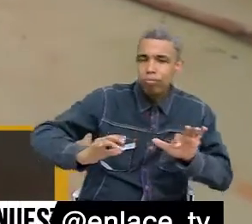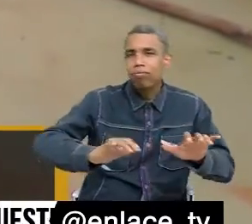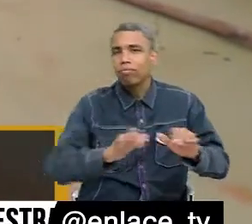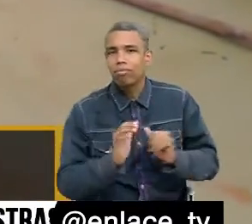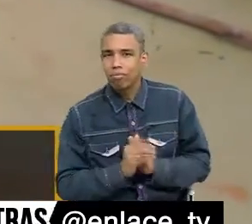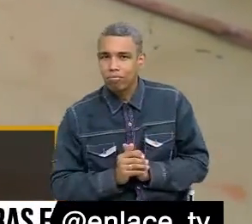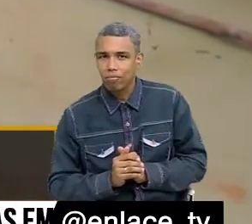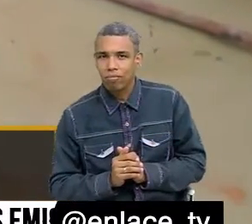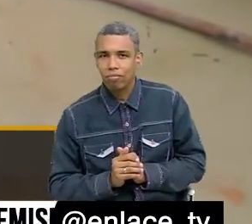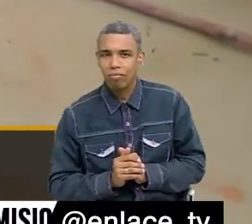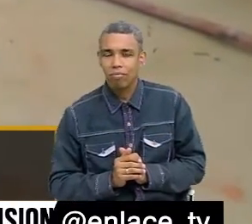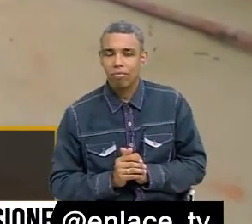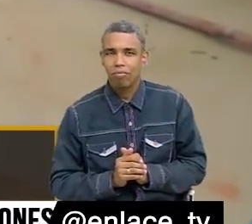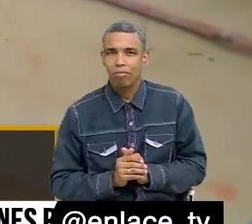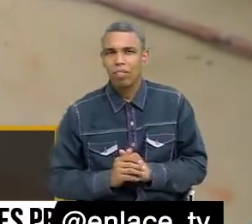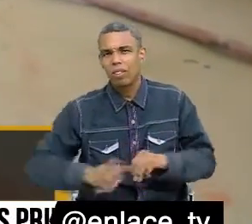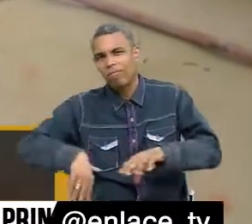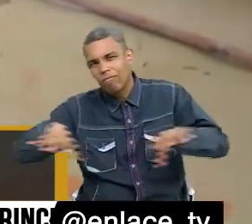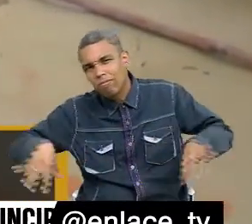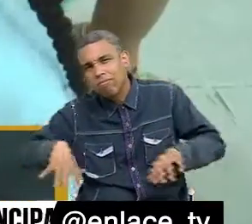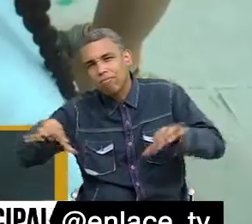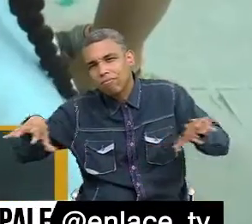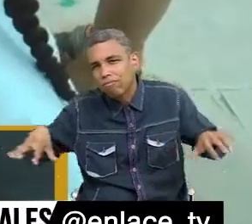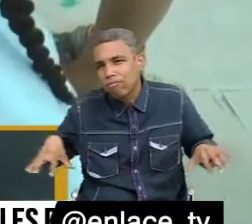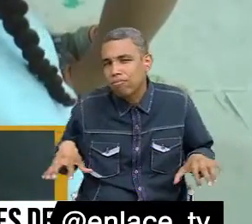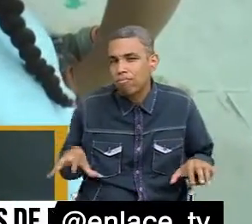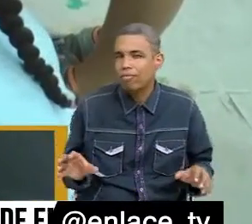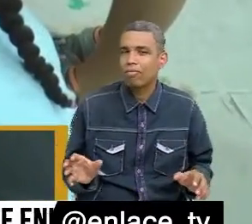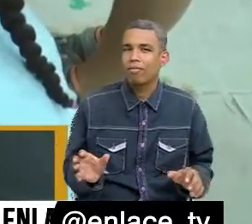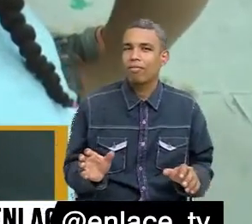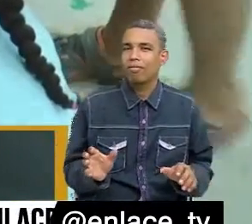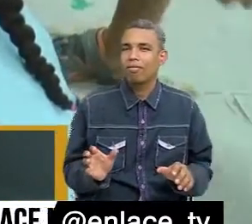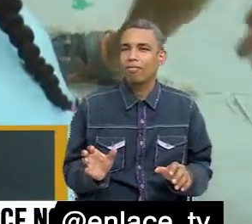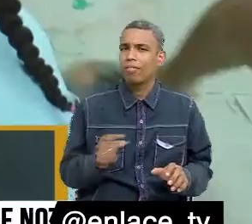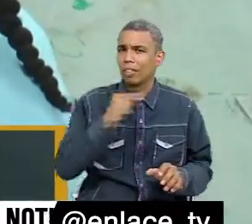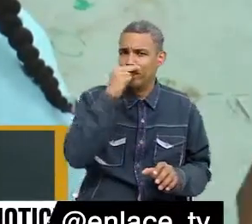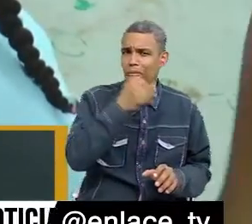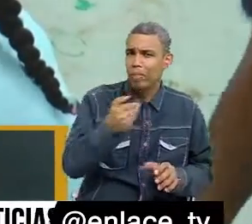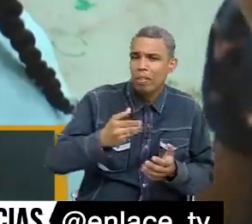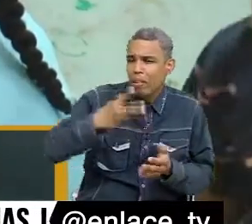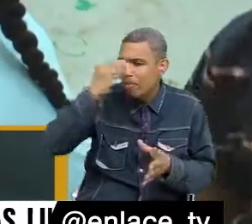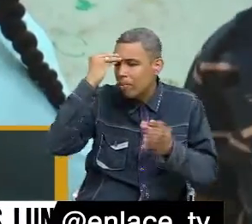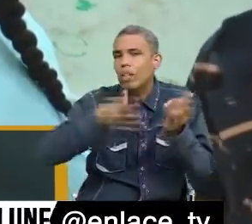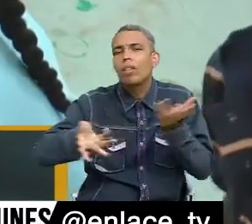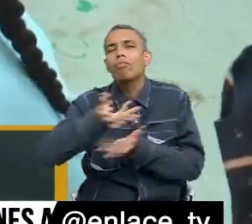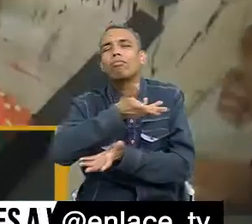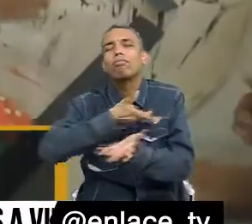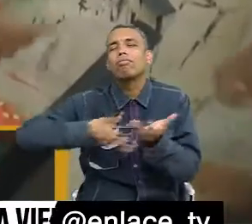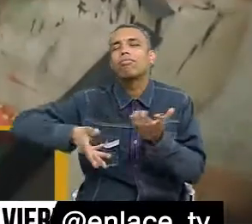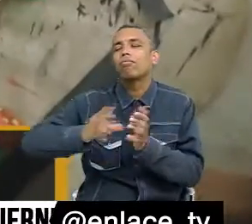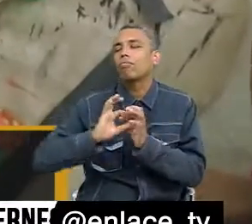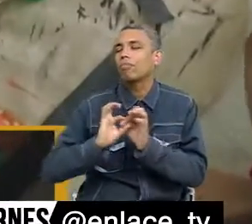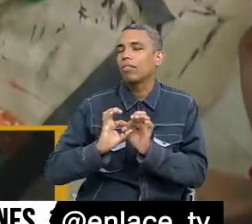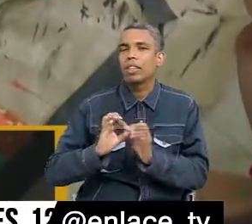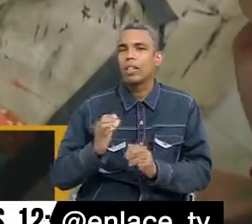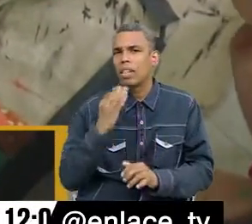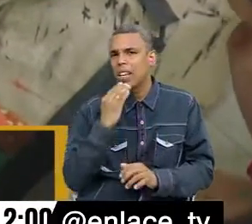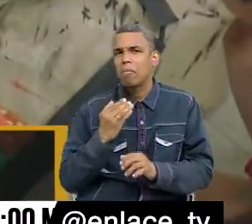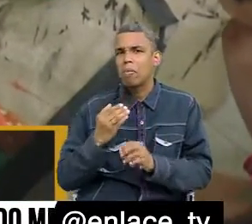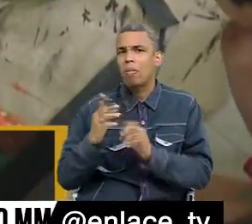simplemente desde todas las actividades que hacemos aquí, invitamos a los niños a que aprendan a convivir en paz y sobre todo tengan en cuenta que estamos